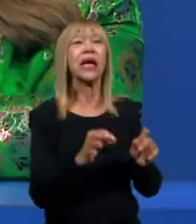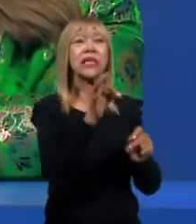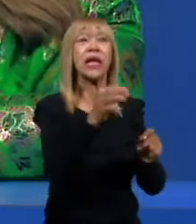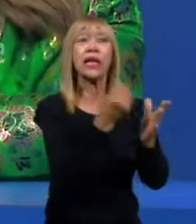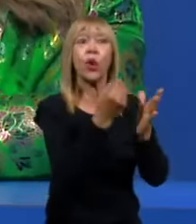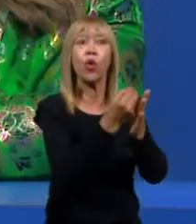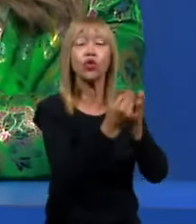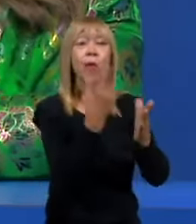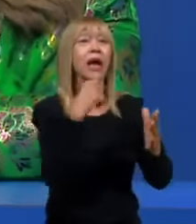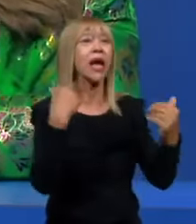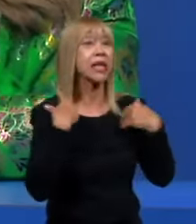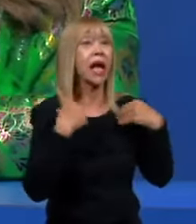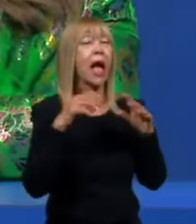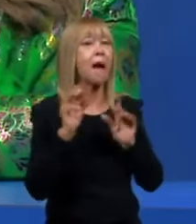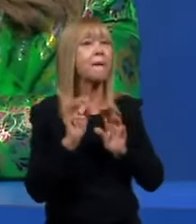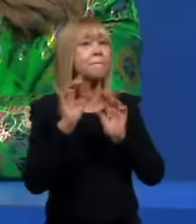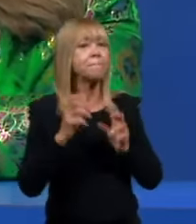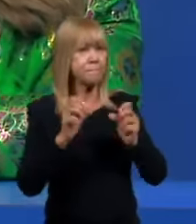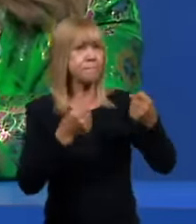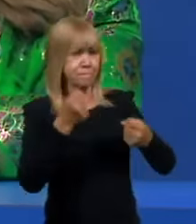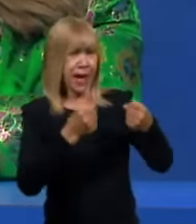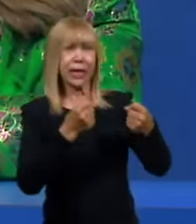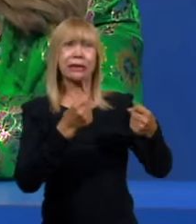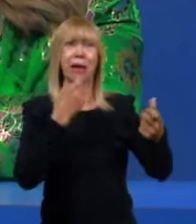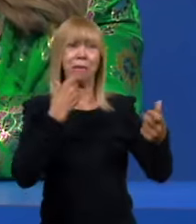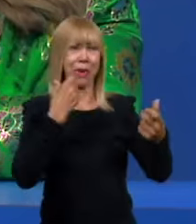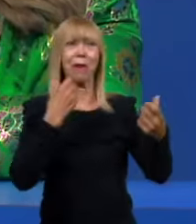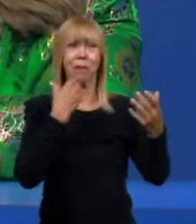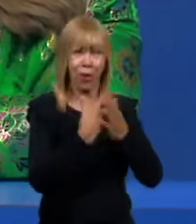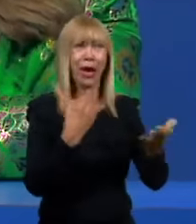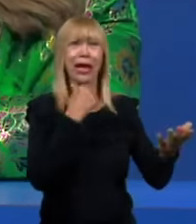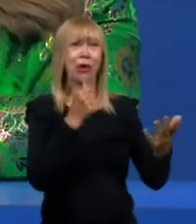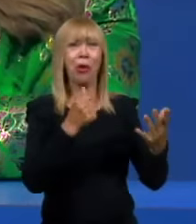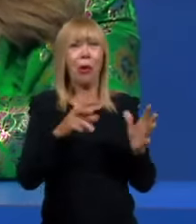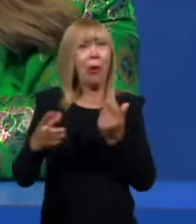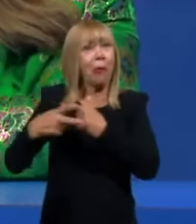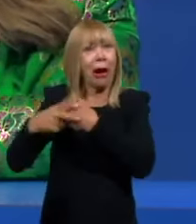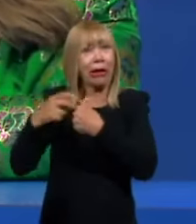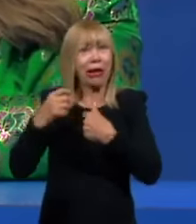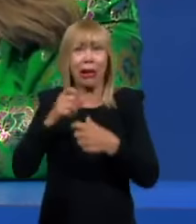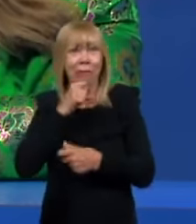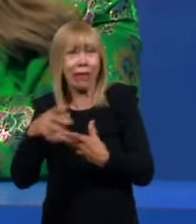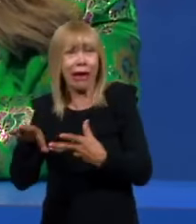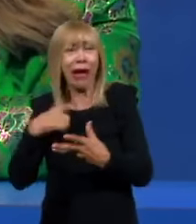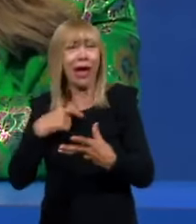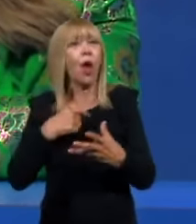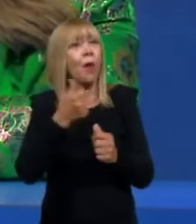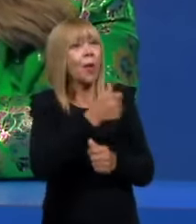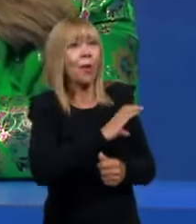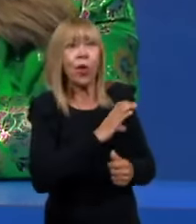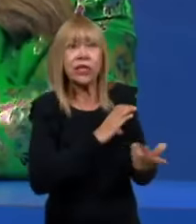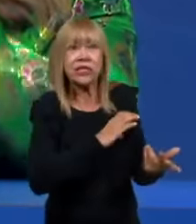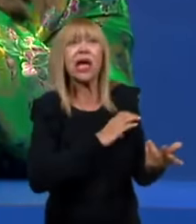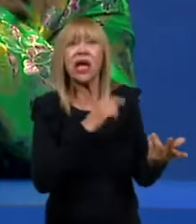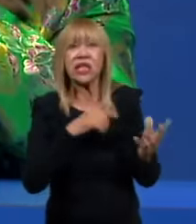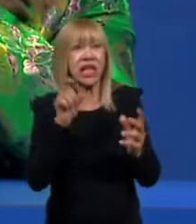que tengan patrullas en condiciones y no almacenadas, ¿verdad? Como lamentablemente hoy ocurre, que son los propios policías